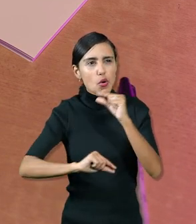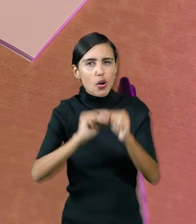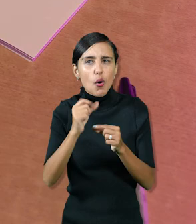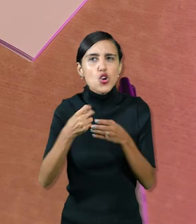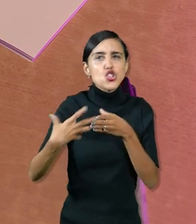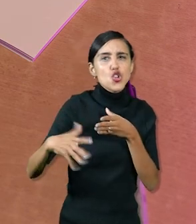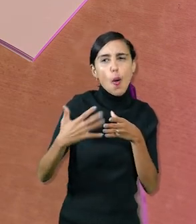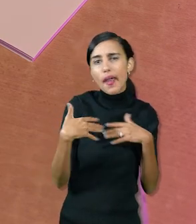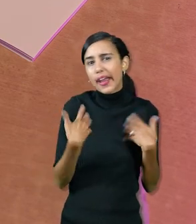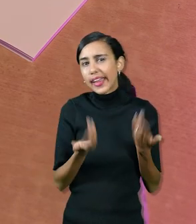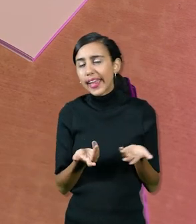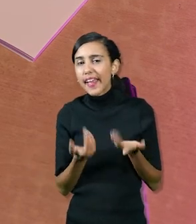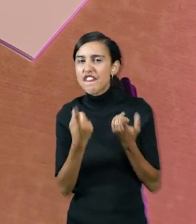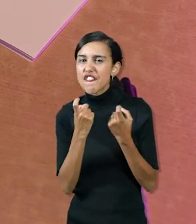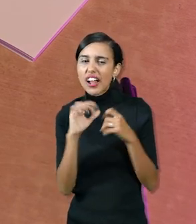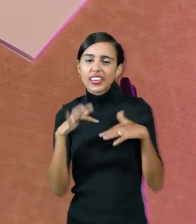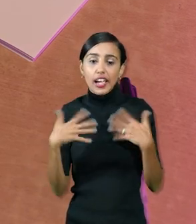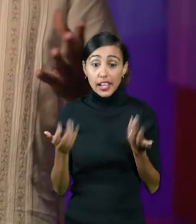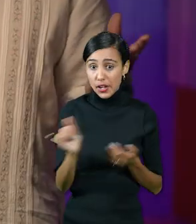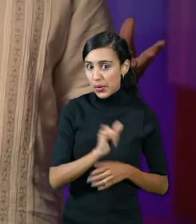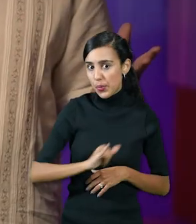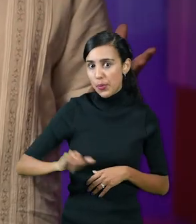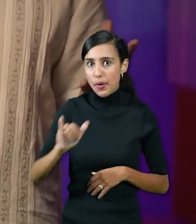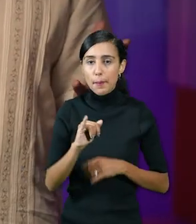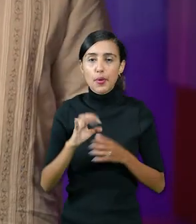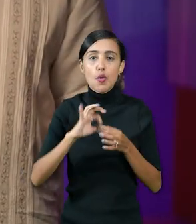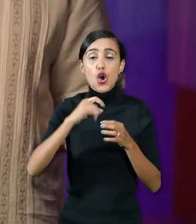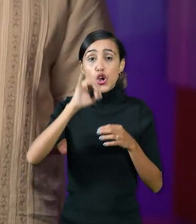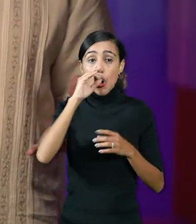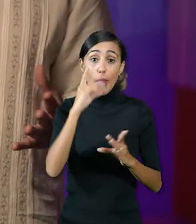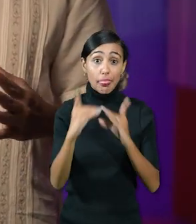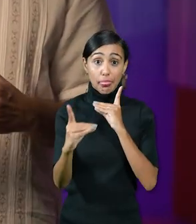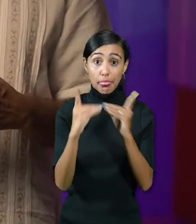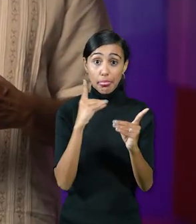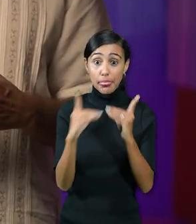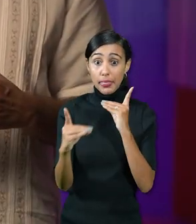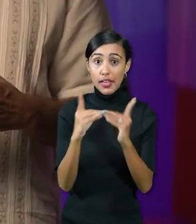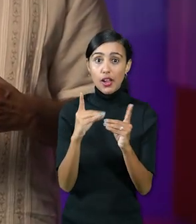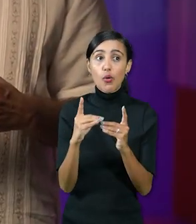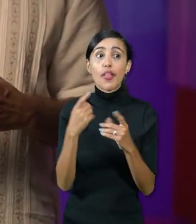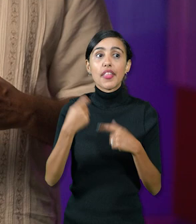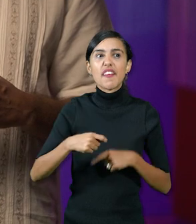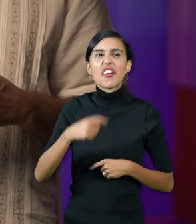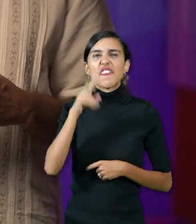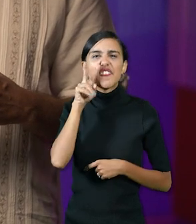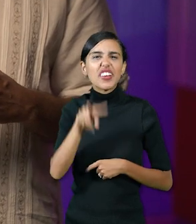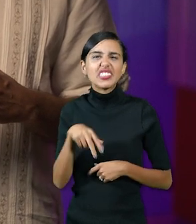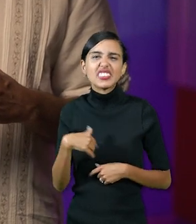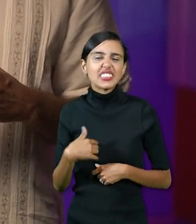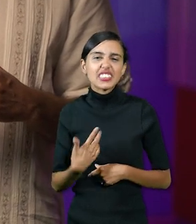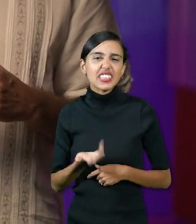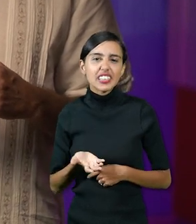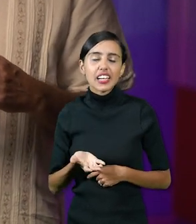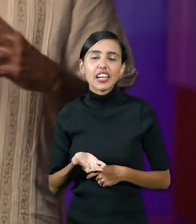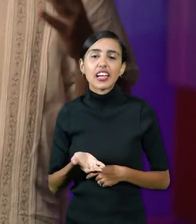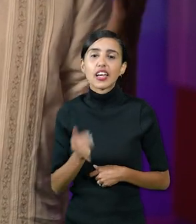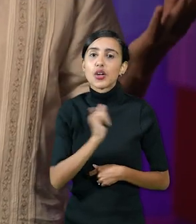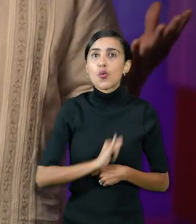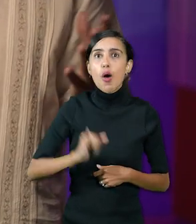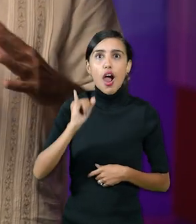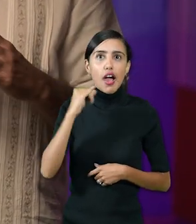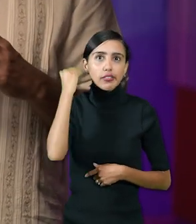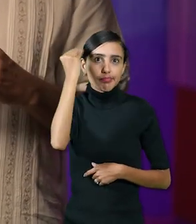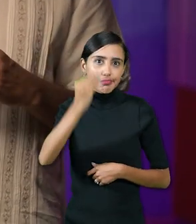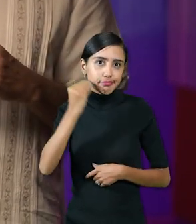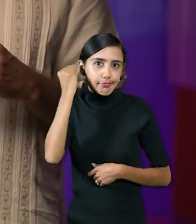lo que sobra, qué es lo que falta también. Si es un guión con diálogos, uno tiene que tener en cuenta, o